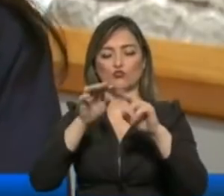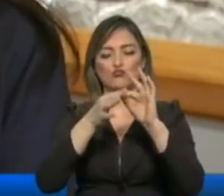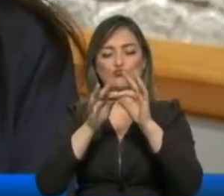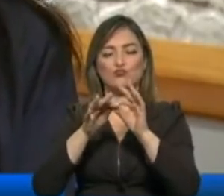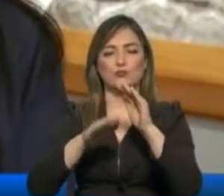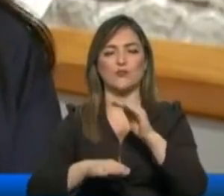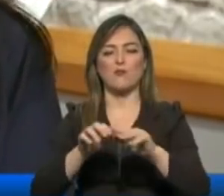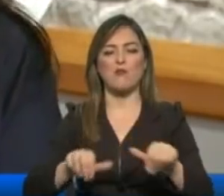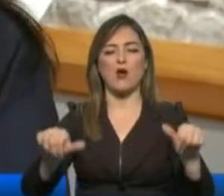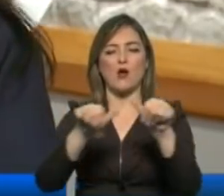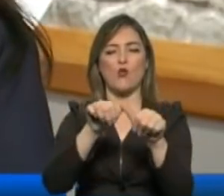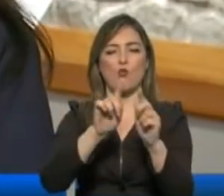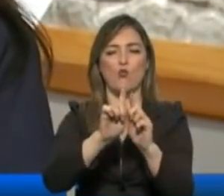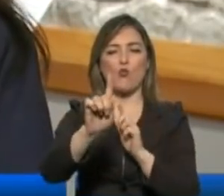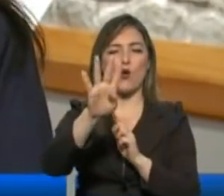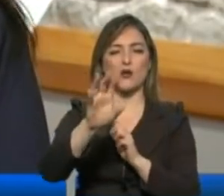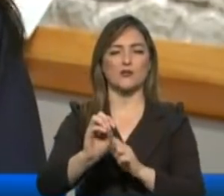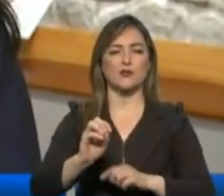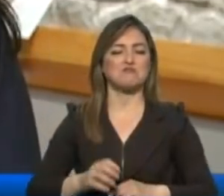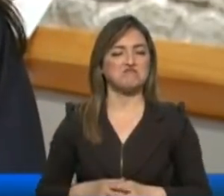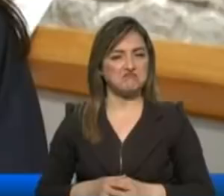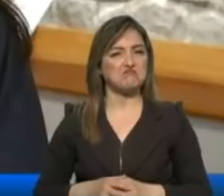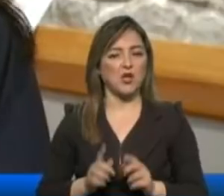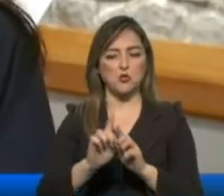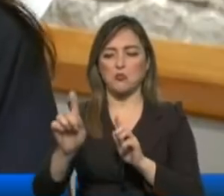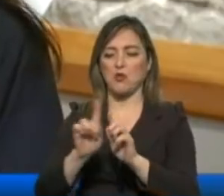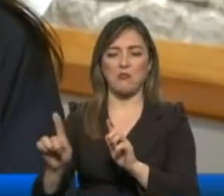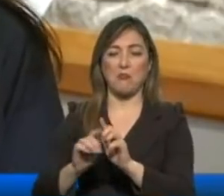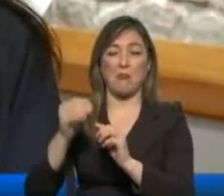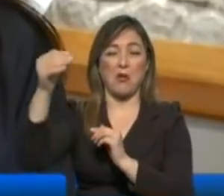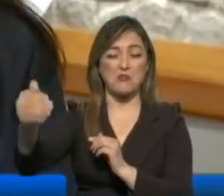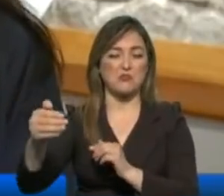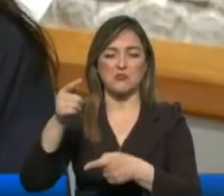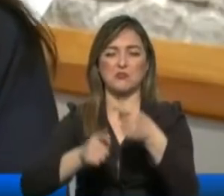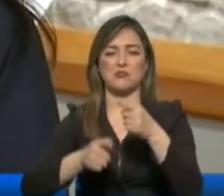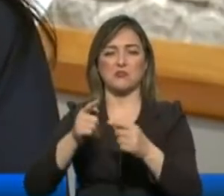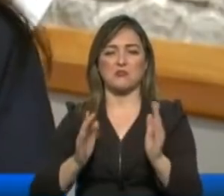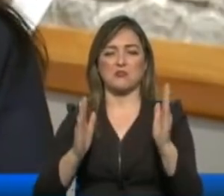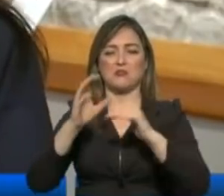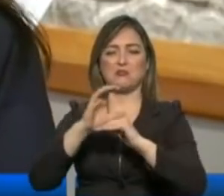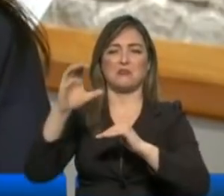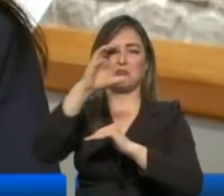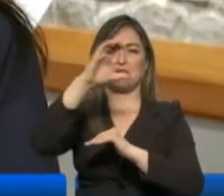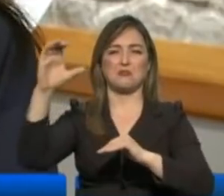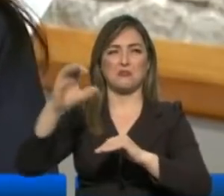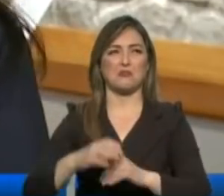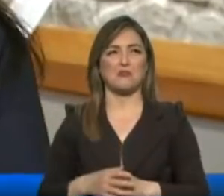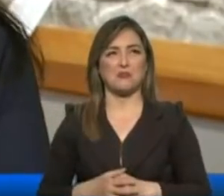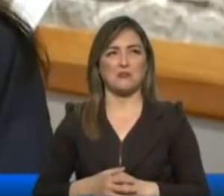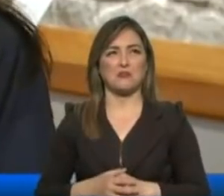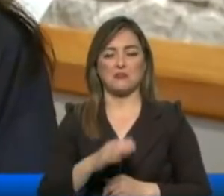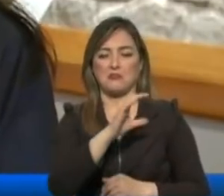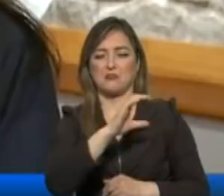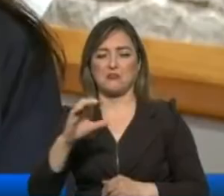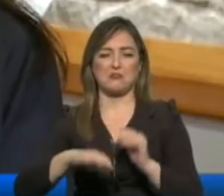área máxima de intervención es de 40 metros cuadrados. Y en tres pisos, por supuesto que dos pisos, hasta un piso, por supuesto